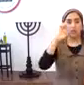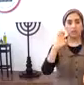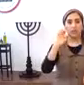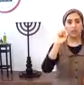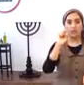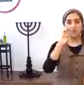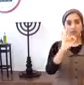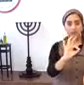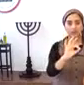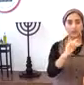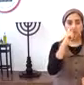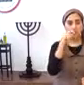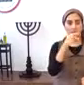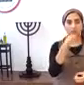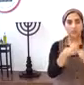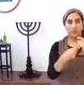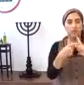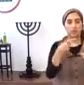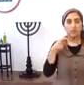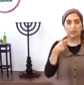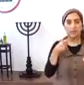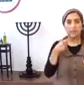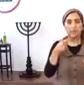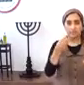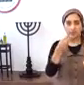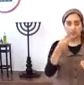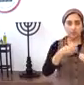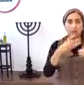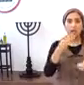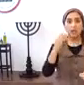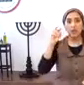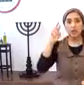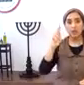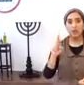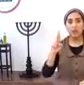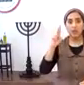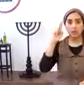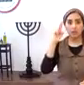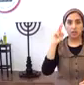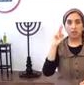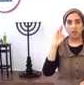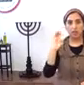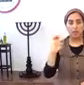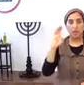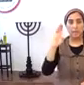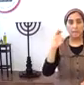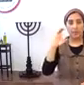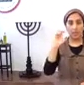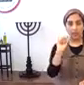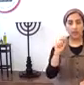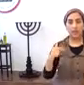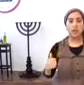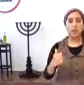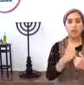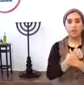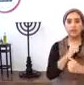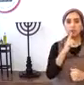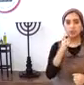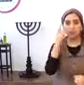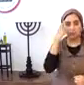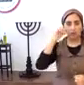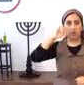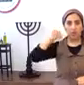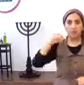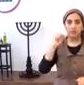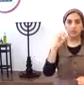Porque comía de su casa. Y Rebeca, Rivka, tenía amor genuino